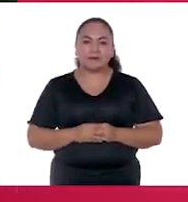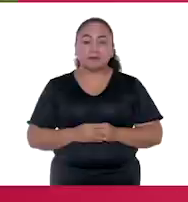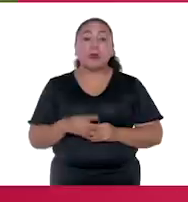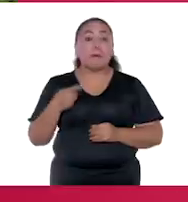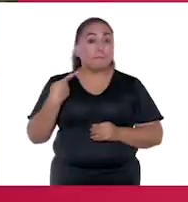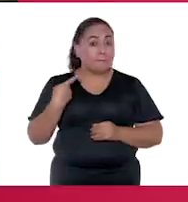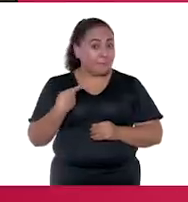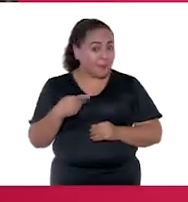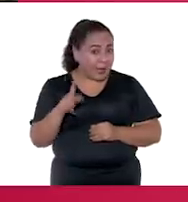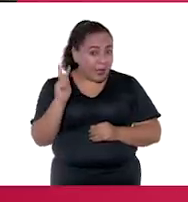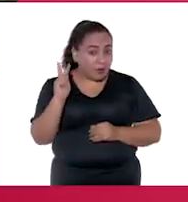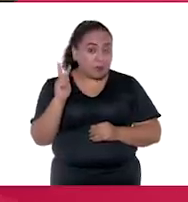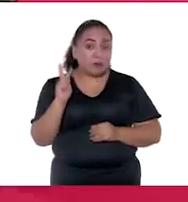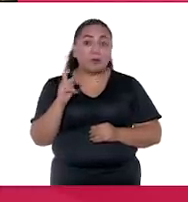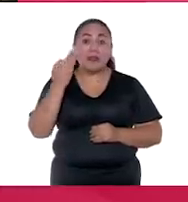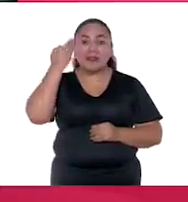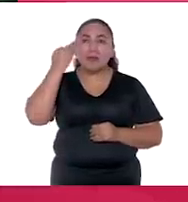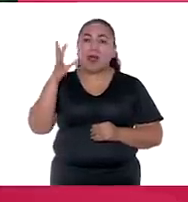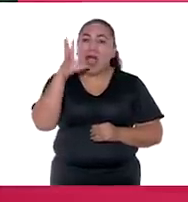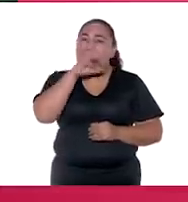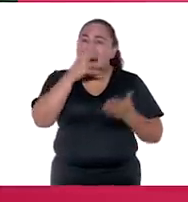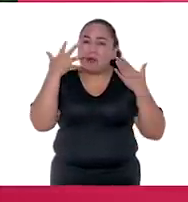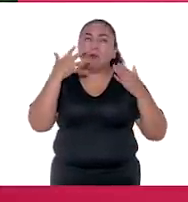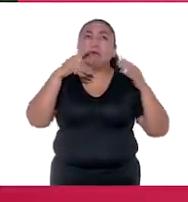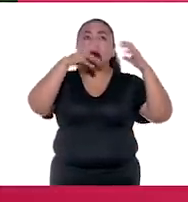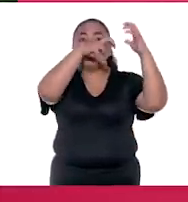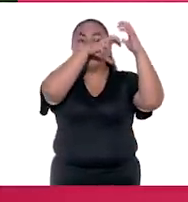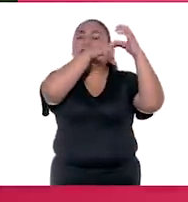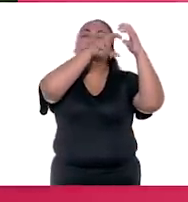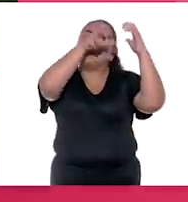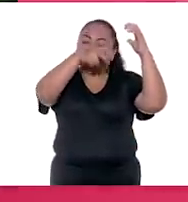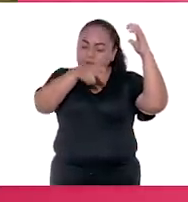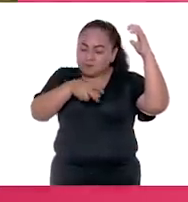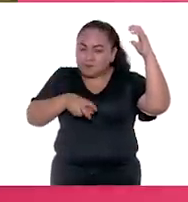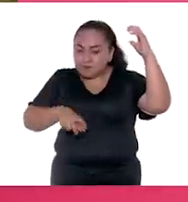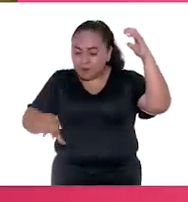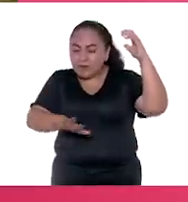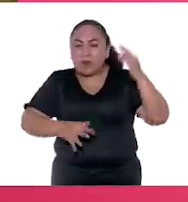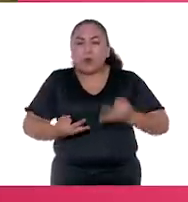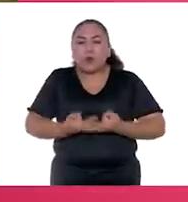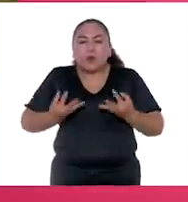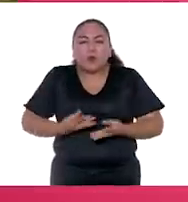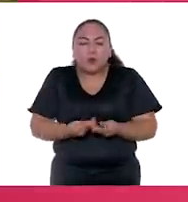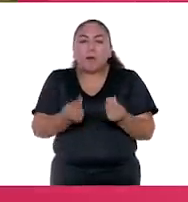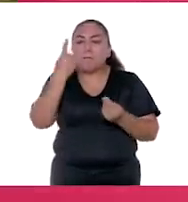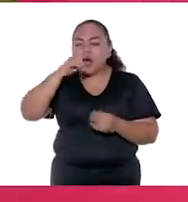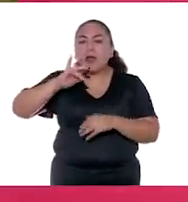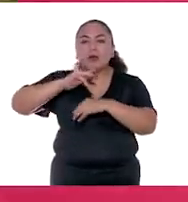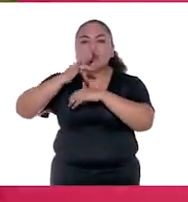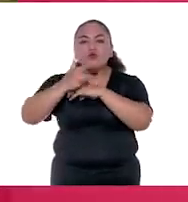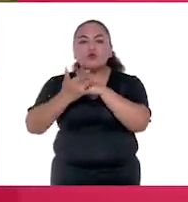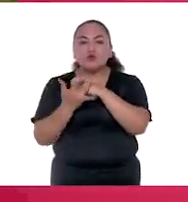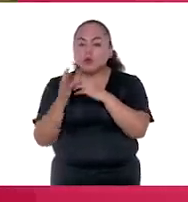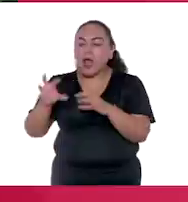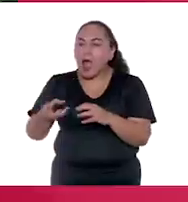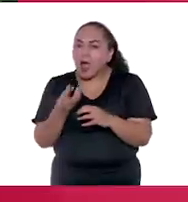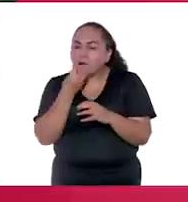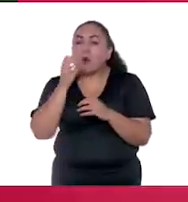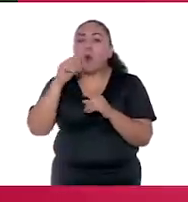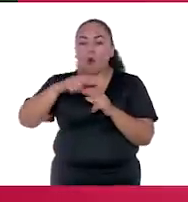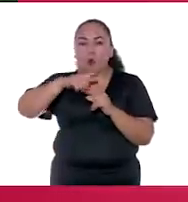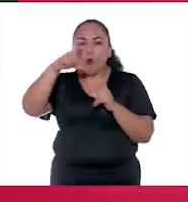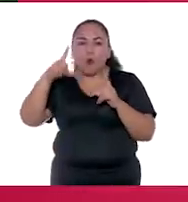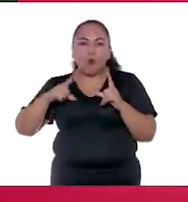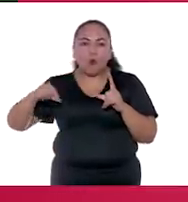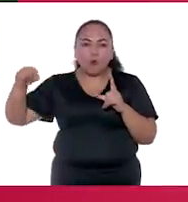Sin embargo, en pleno verano suelen bajar a las planicies desérticas para alimentarse de tunas y hojas de sotol.